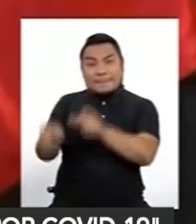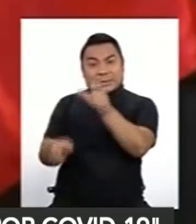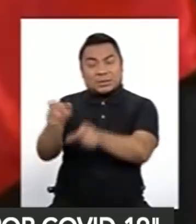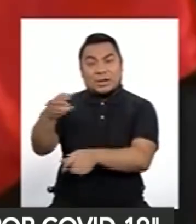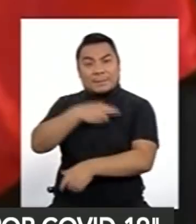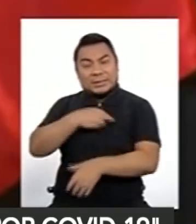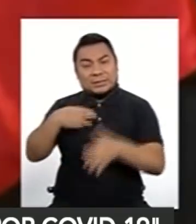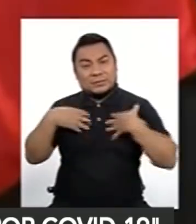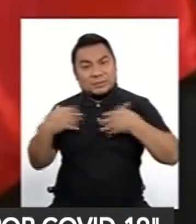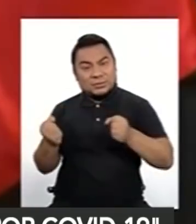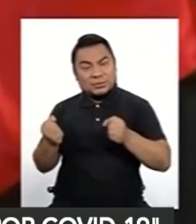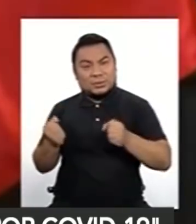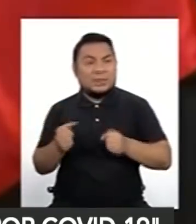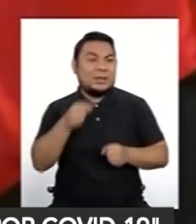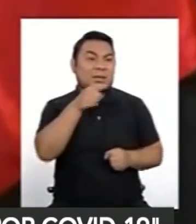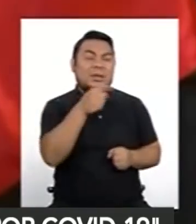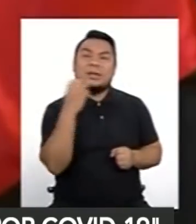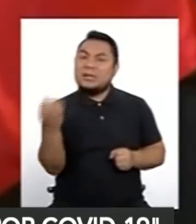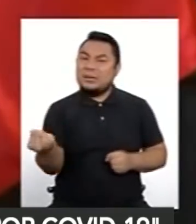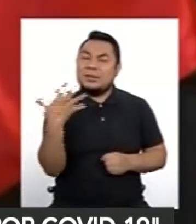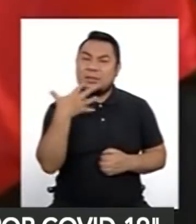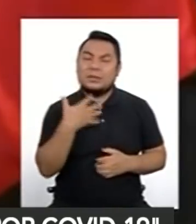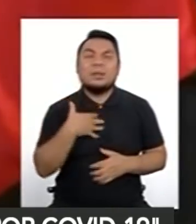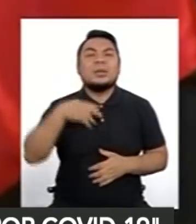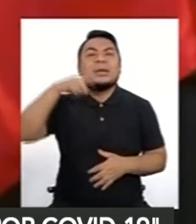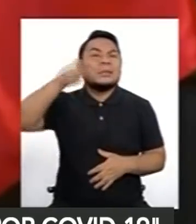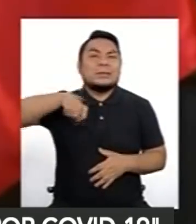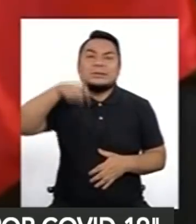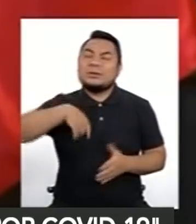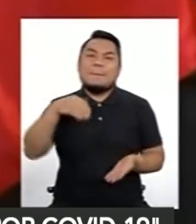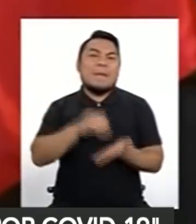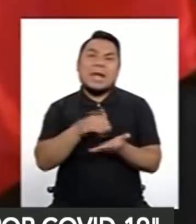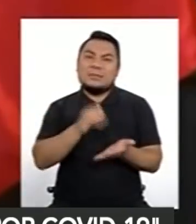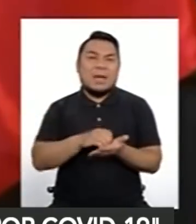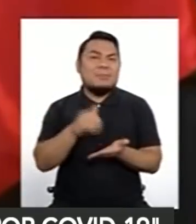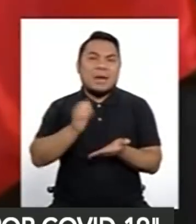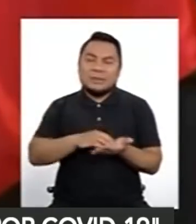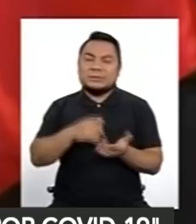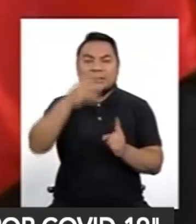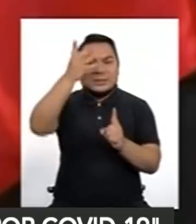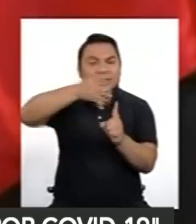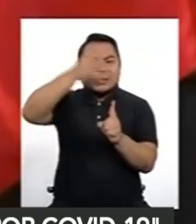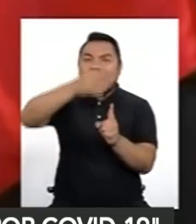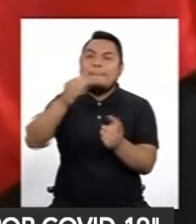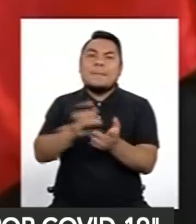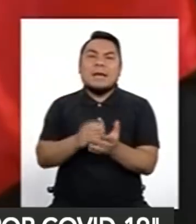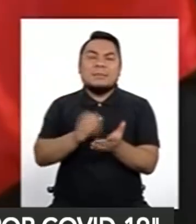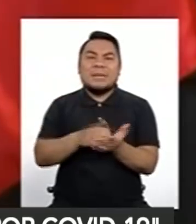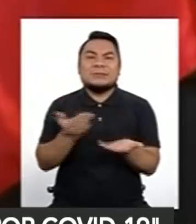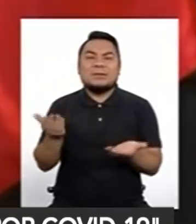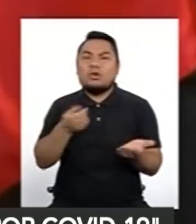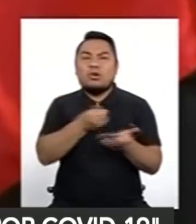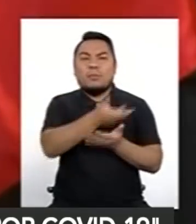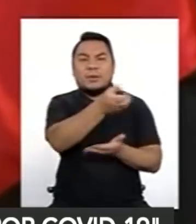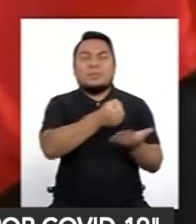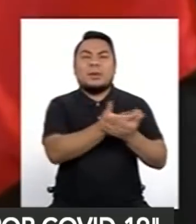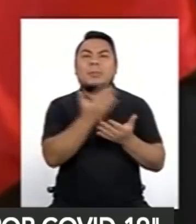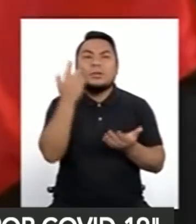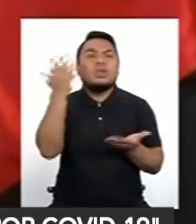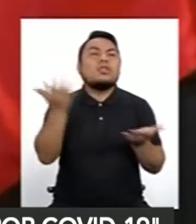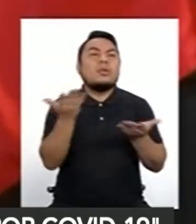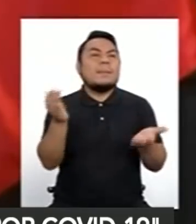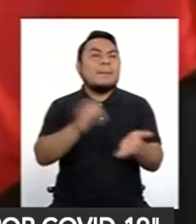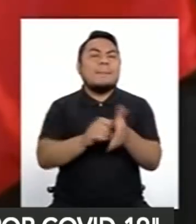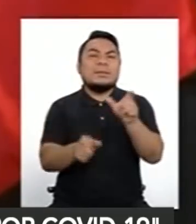de Salud nos decía, requerimos más pruebas para determinar dónde están las personas